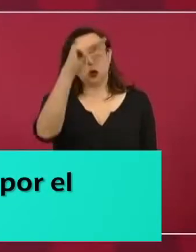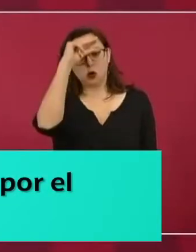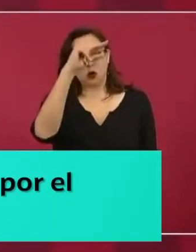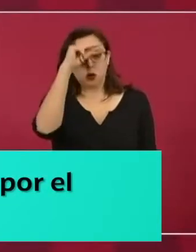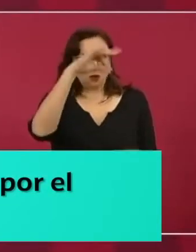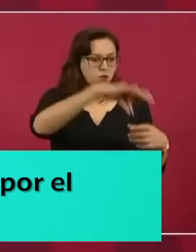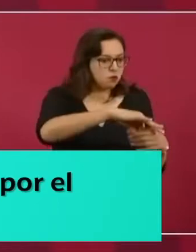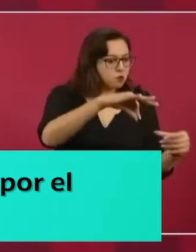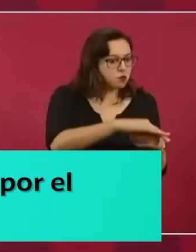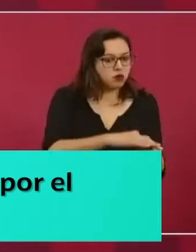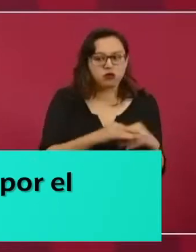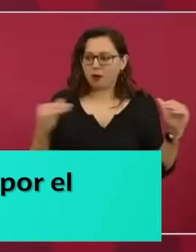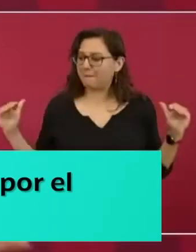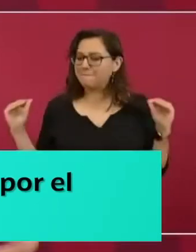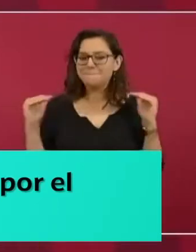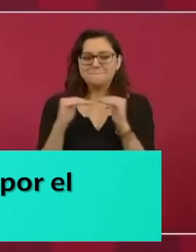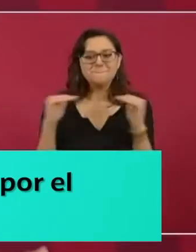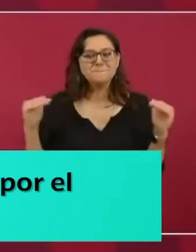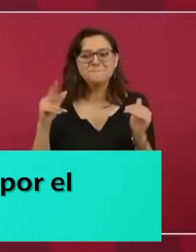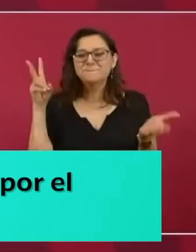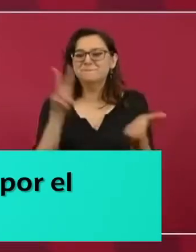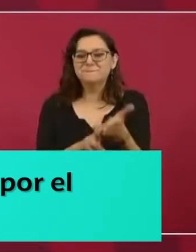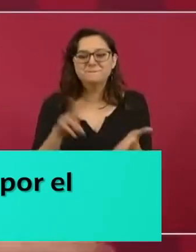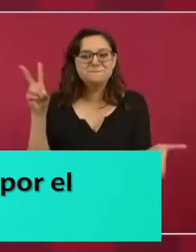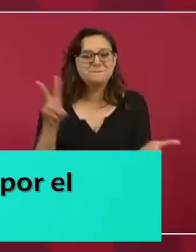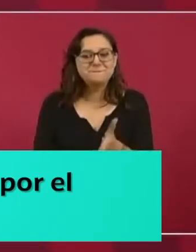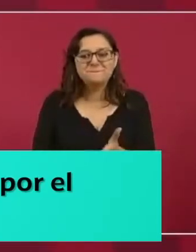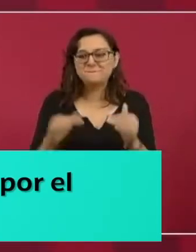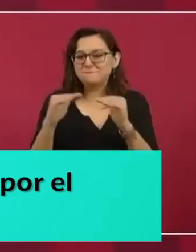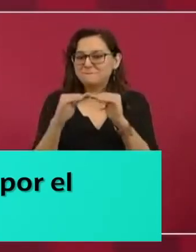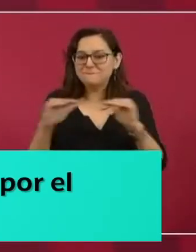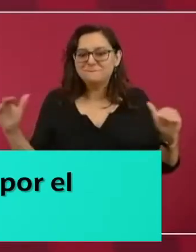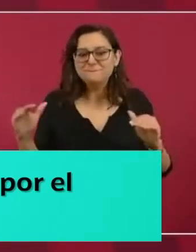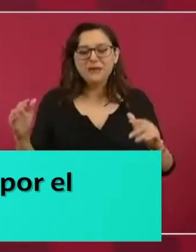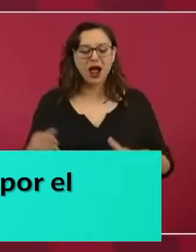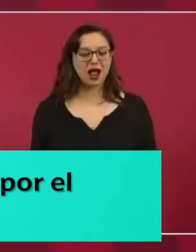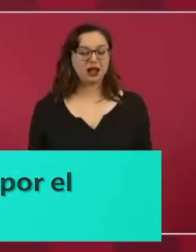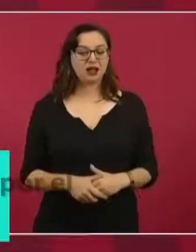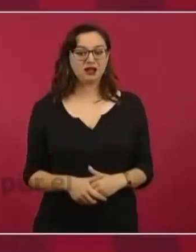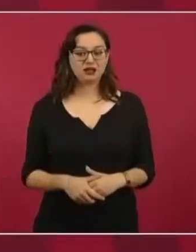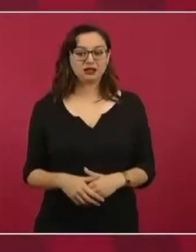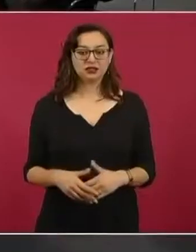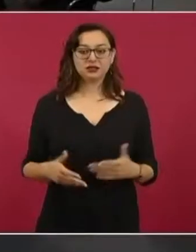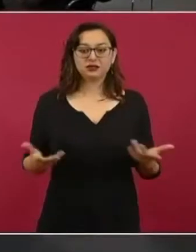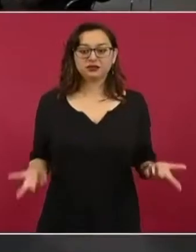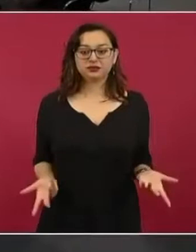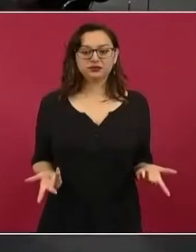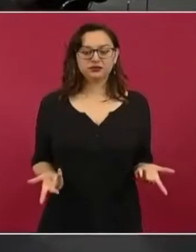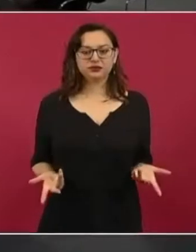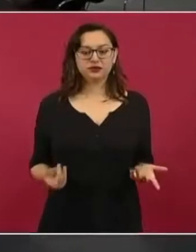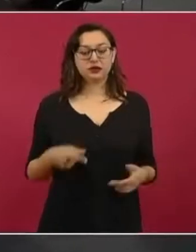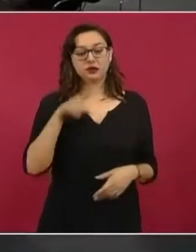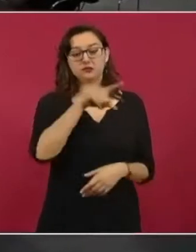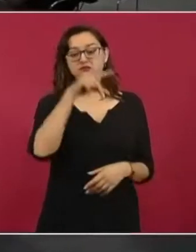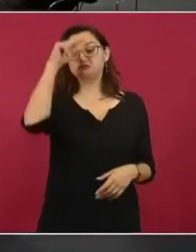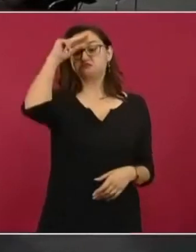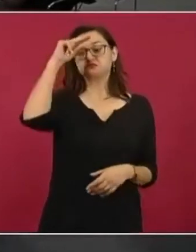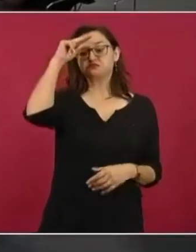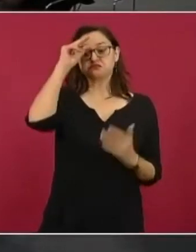intelectual, que dicho sea de paso, no porque sean intelectuales, hay gente brillante,